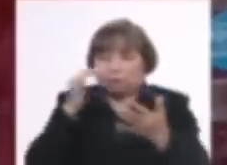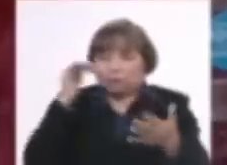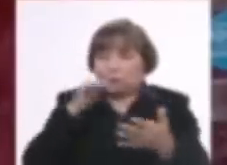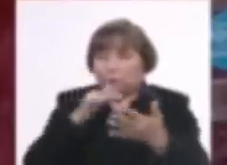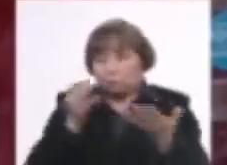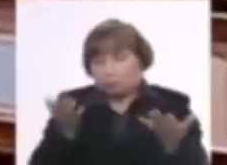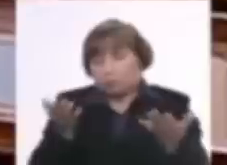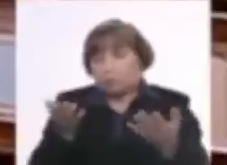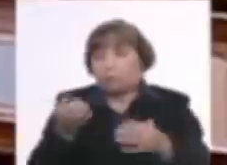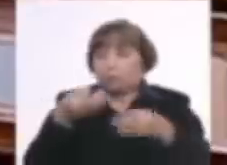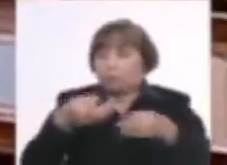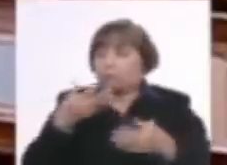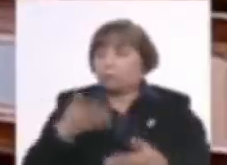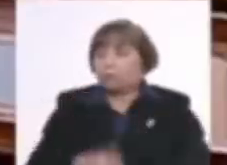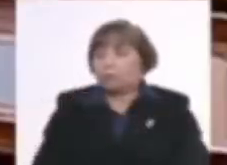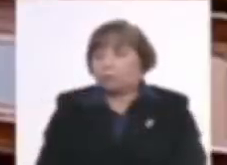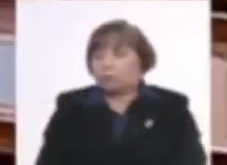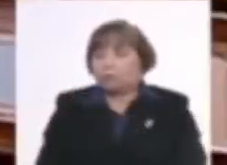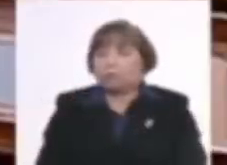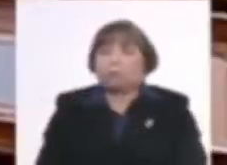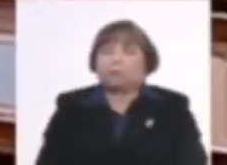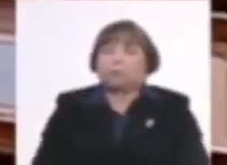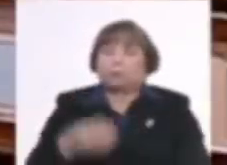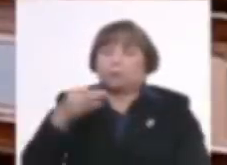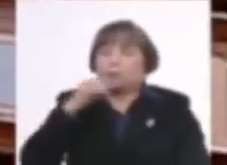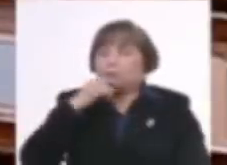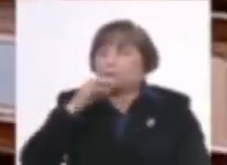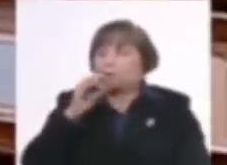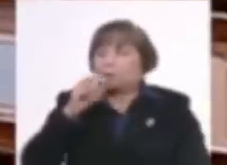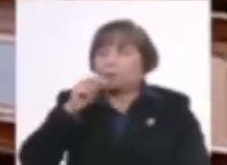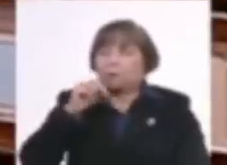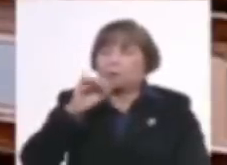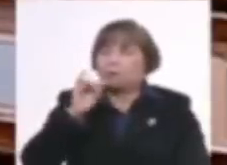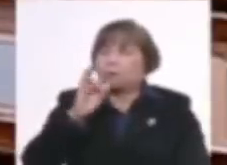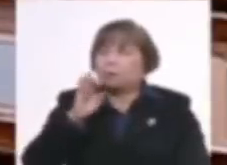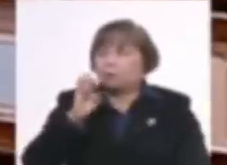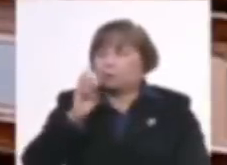estudios. Por otro lado, señorita Jennifer,